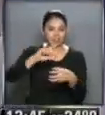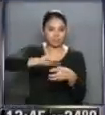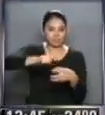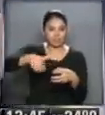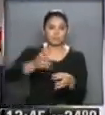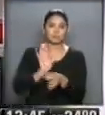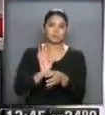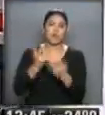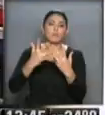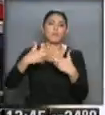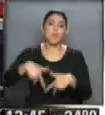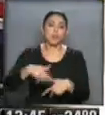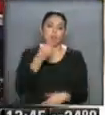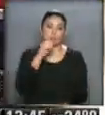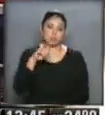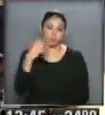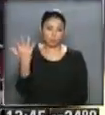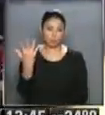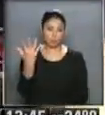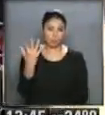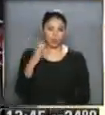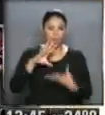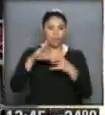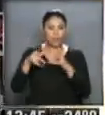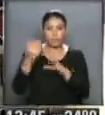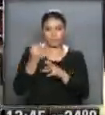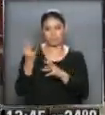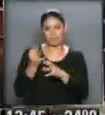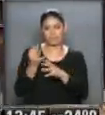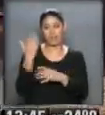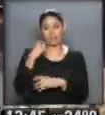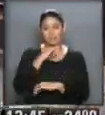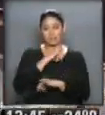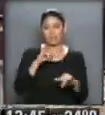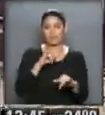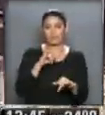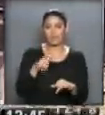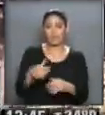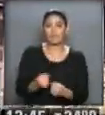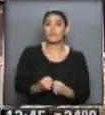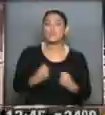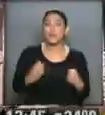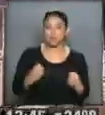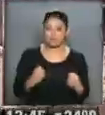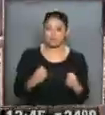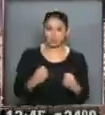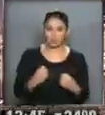última tecnología, con estos elementos hidráulicos a que te hacía referencia, y muy poderoso, por